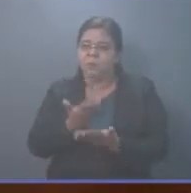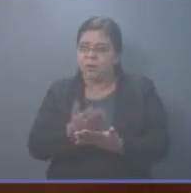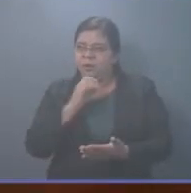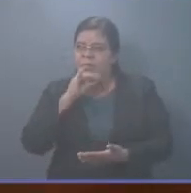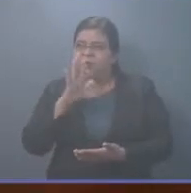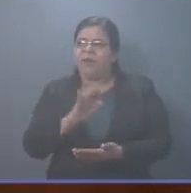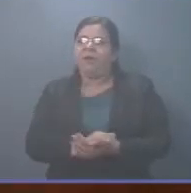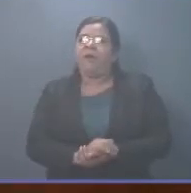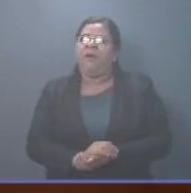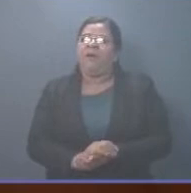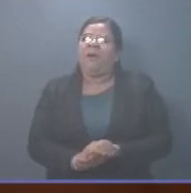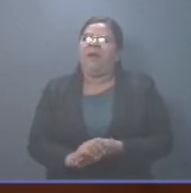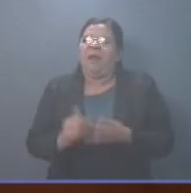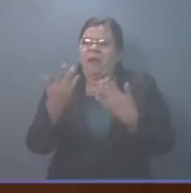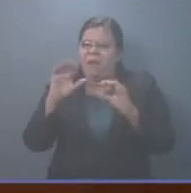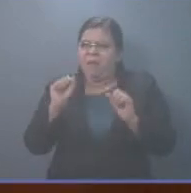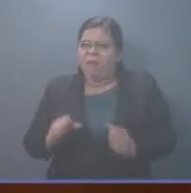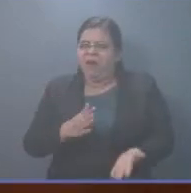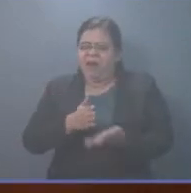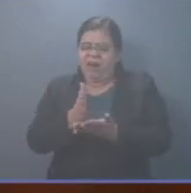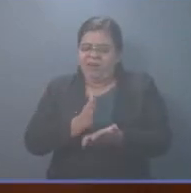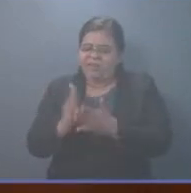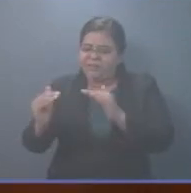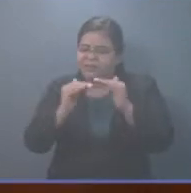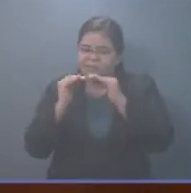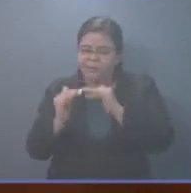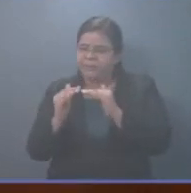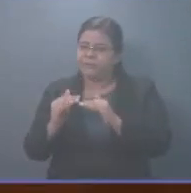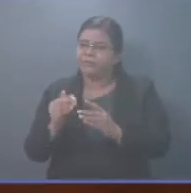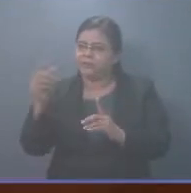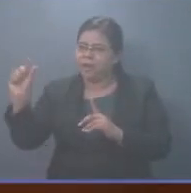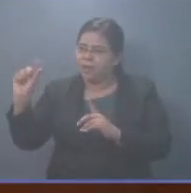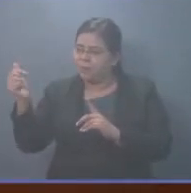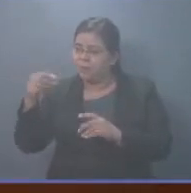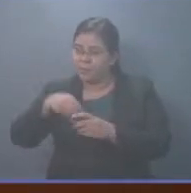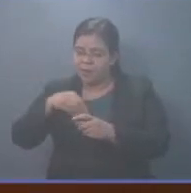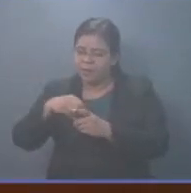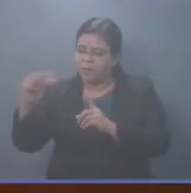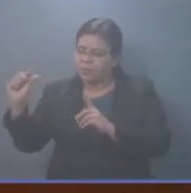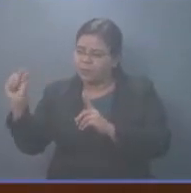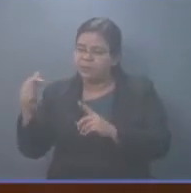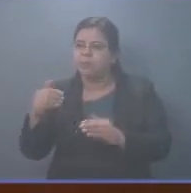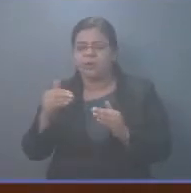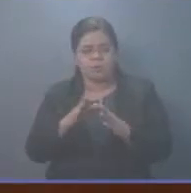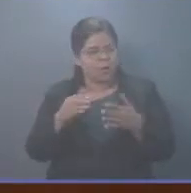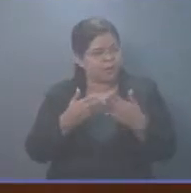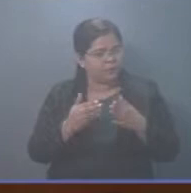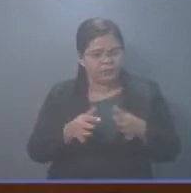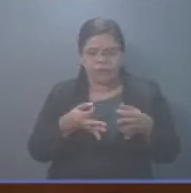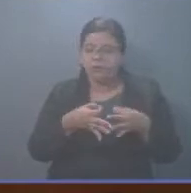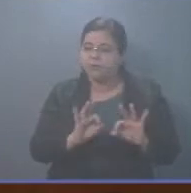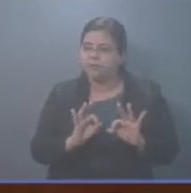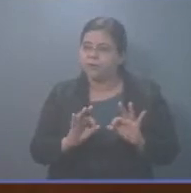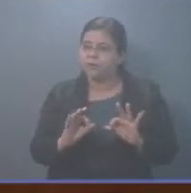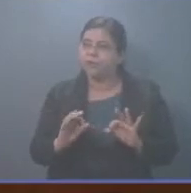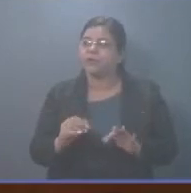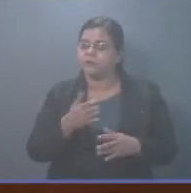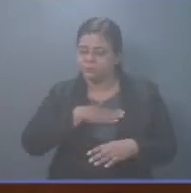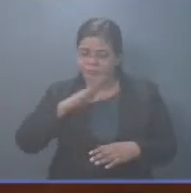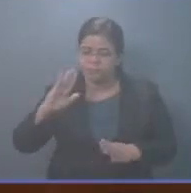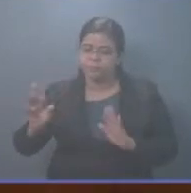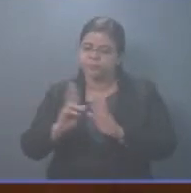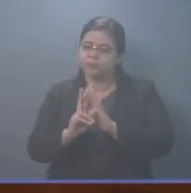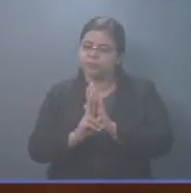así: tener acceso en igualdad de condiciones a préstamos bancarios y otras modalidades de crédito y seguros, cumpliendo